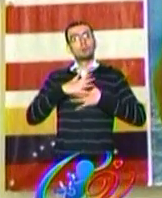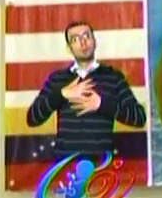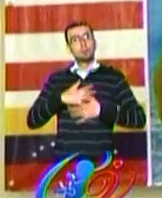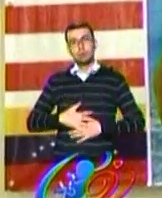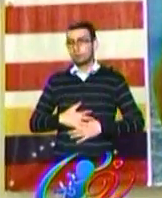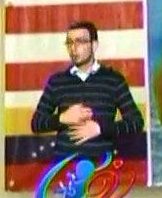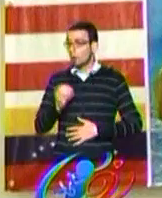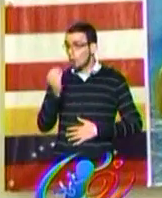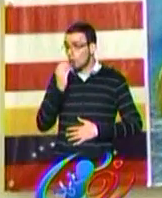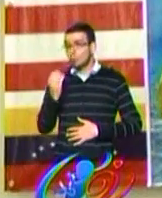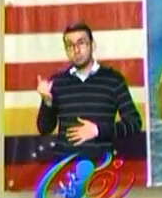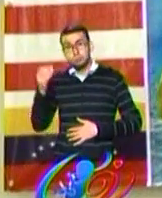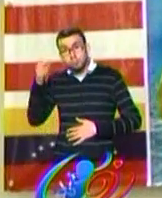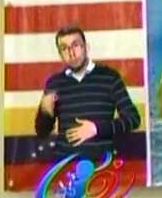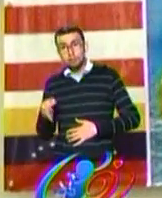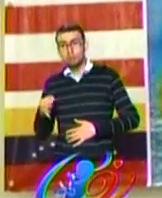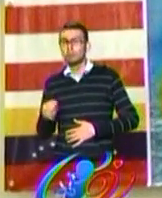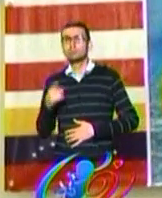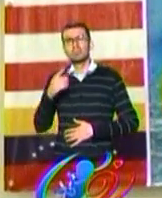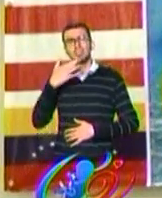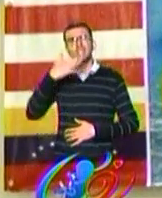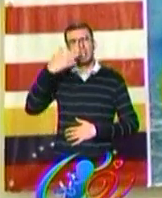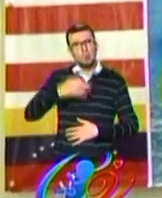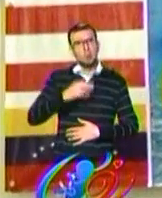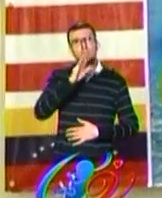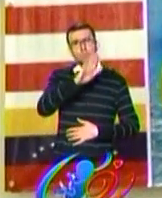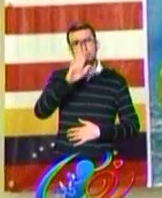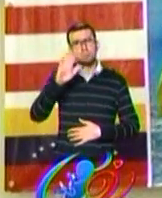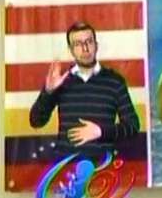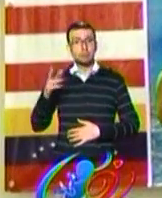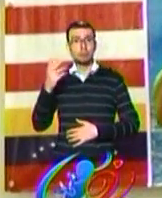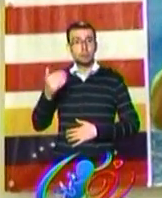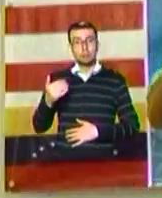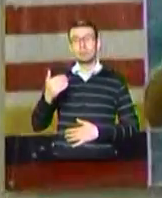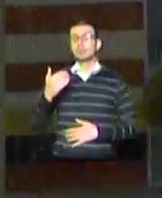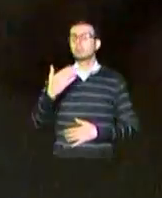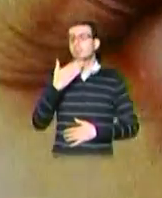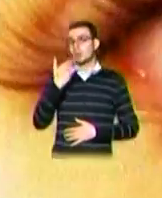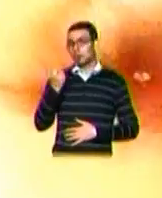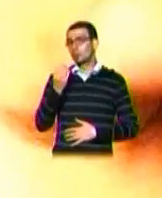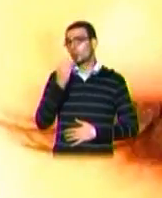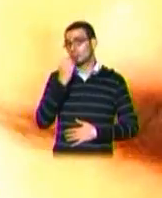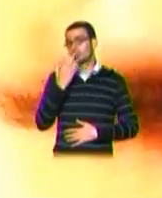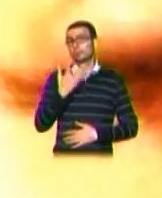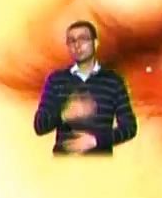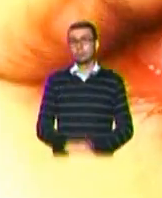alimentación, estén seguros que la medicación va a ser mucho menor.